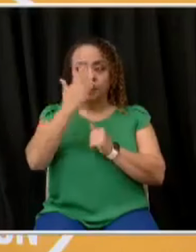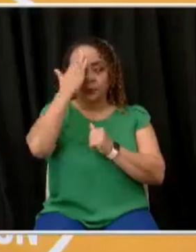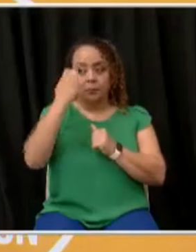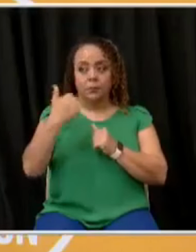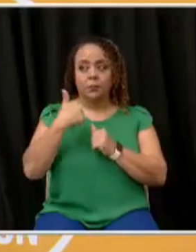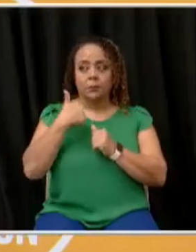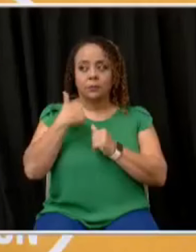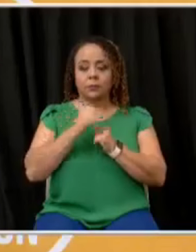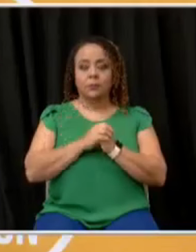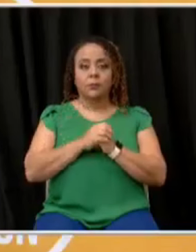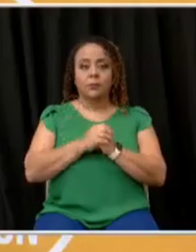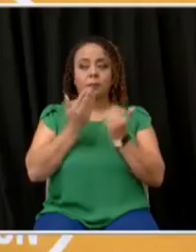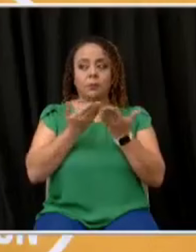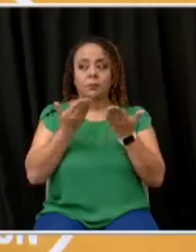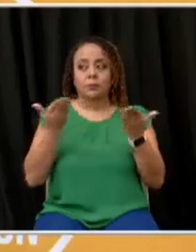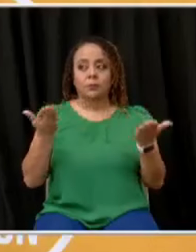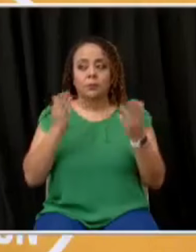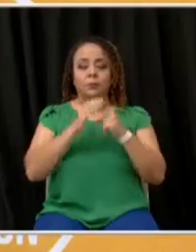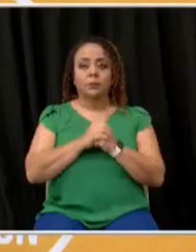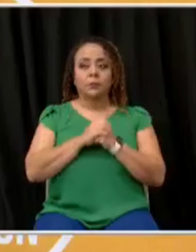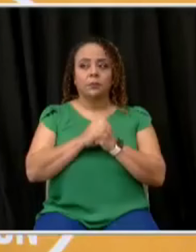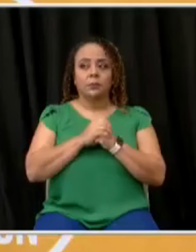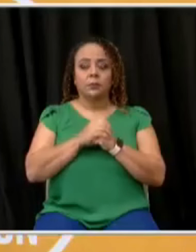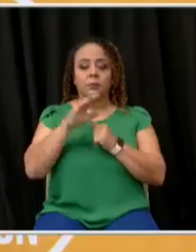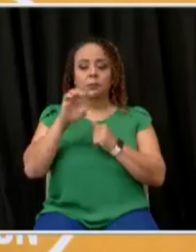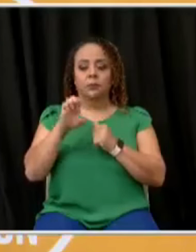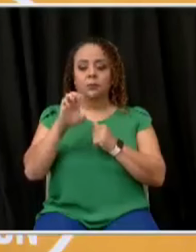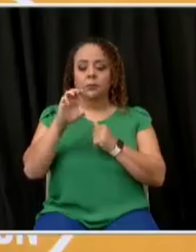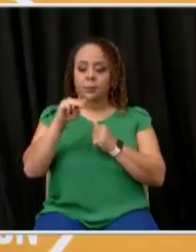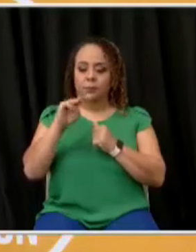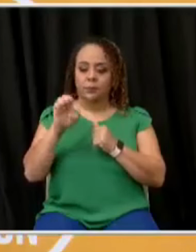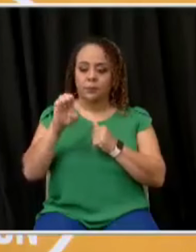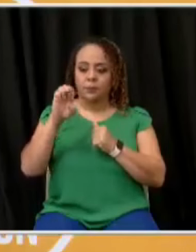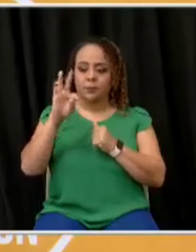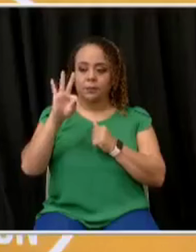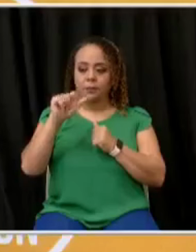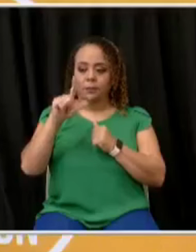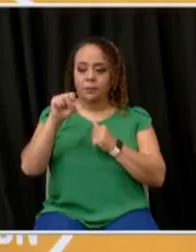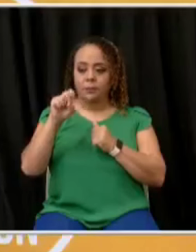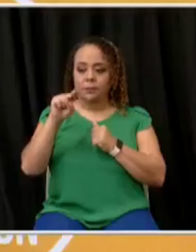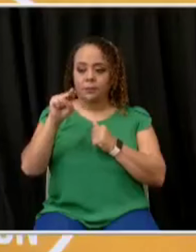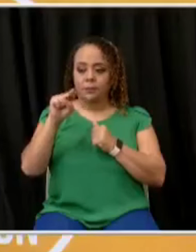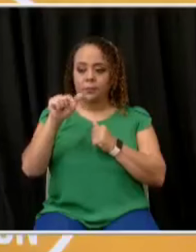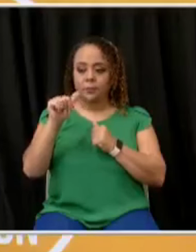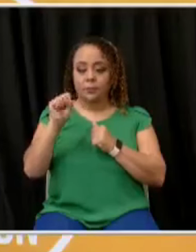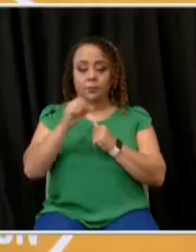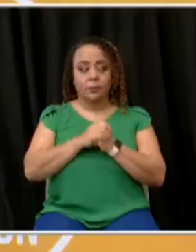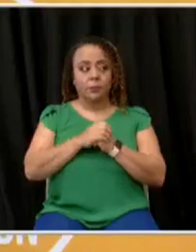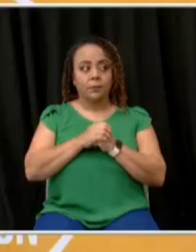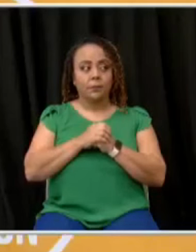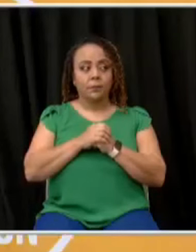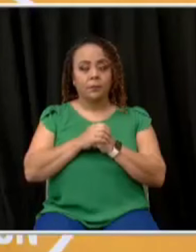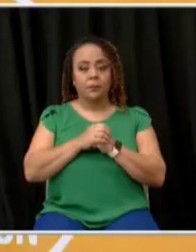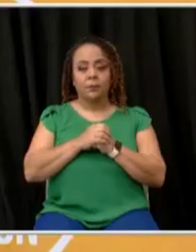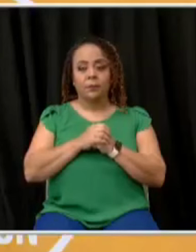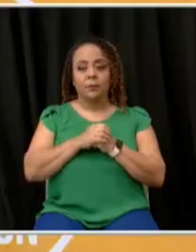tienen sustancias que son metilsantinas, como cafeína, como teobromina,